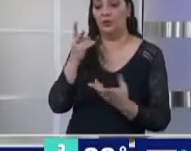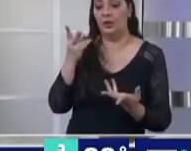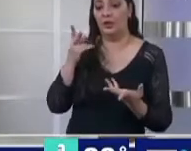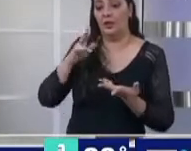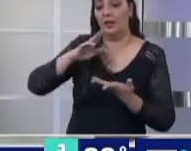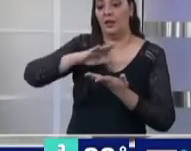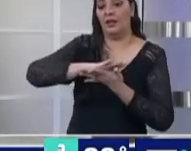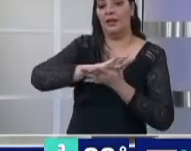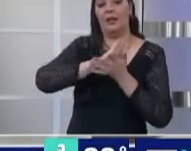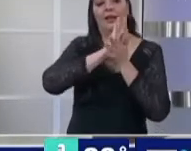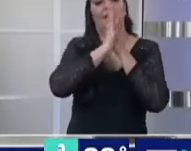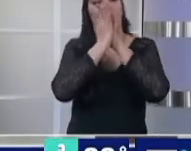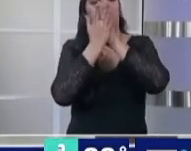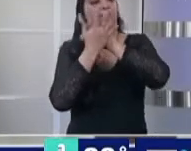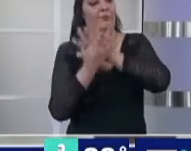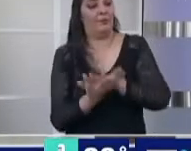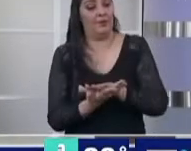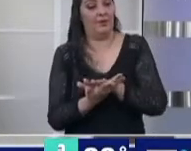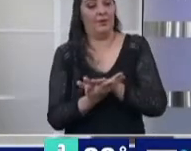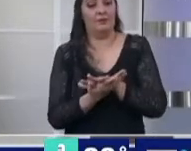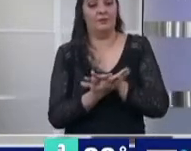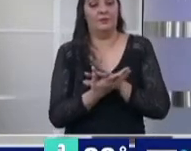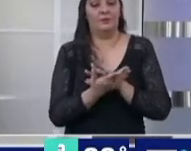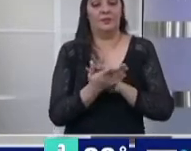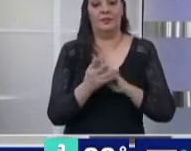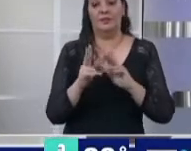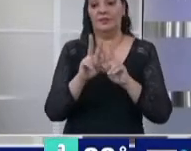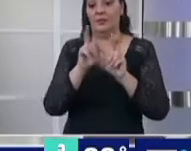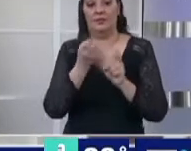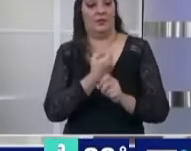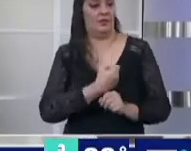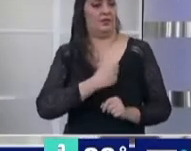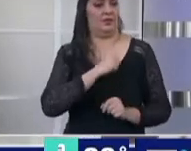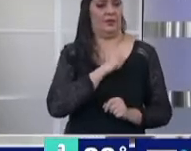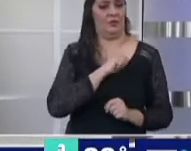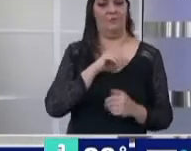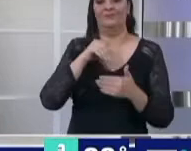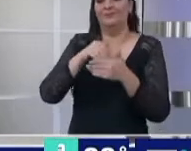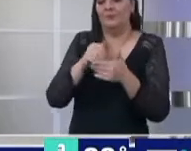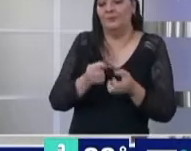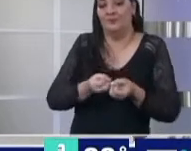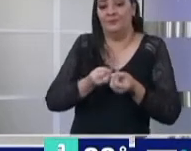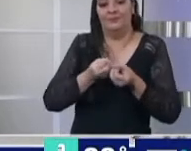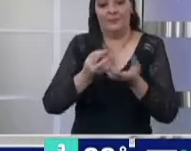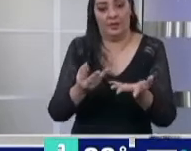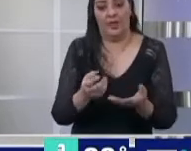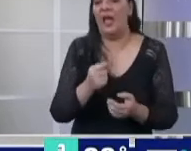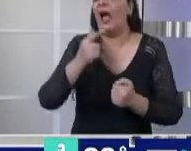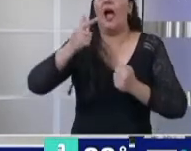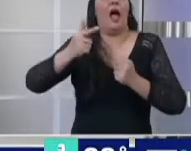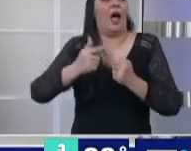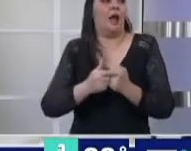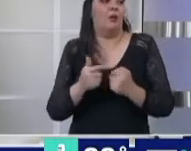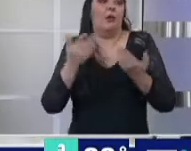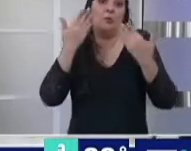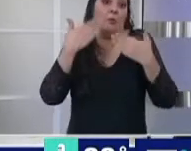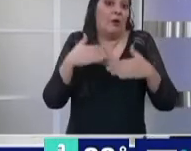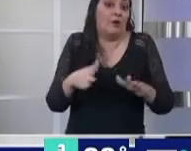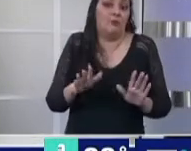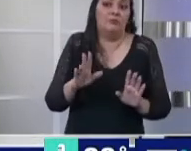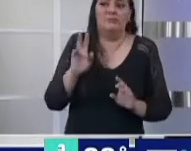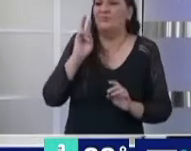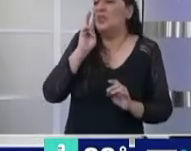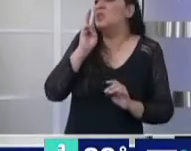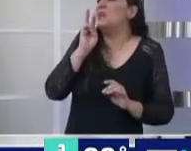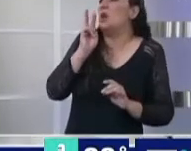reconvertir el sistema hospitalario, de invertir en la salud. Es algo que a lo mejor no luce